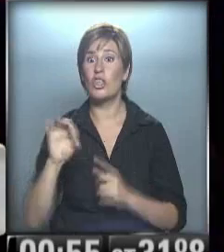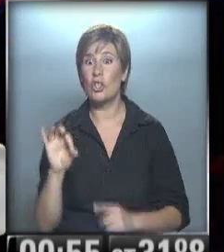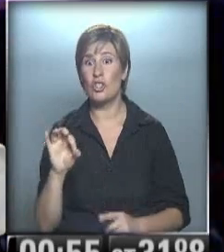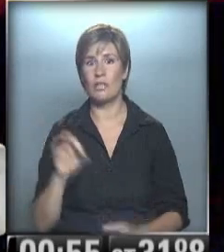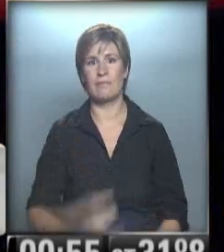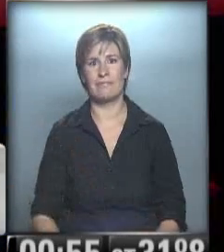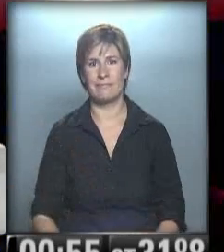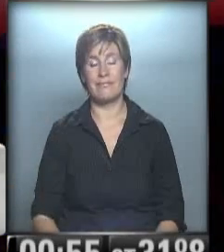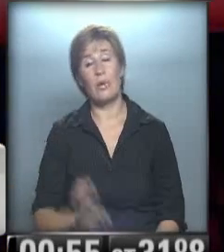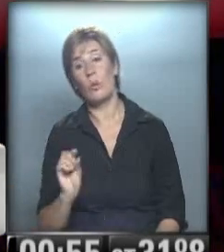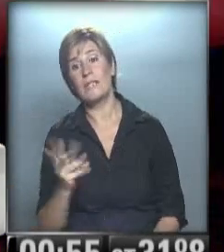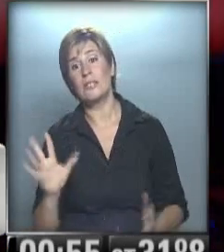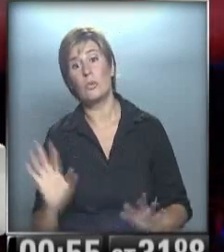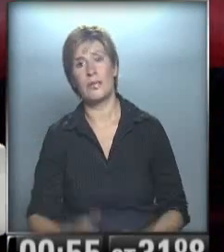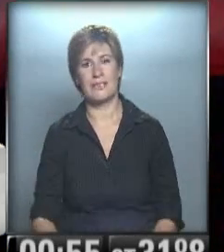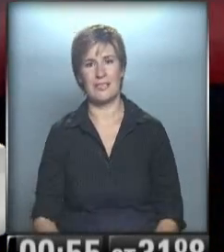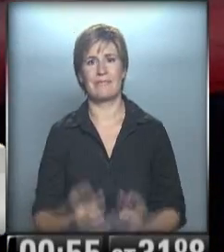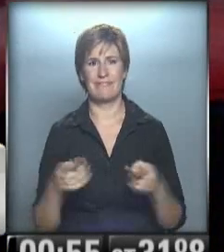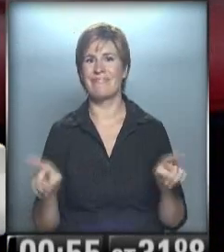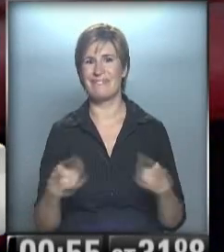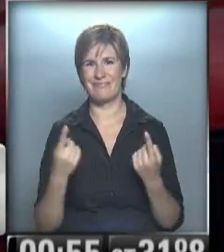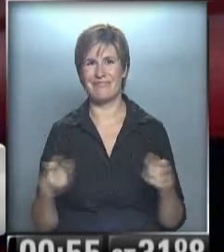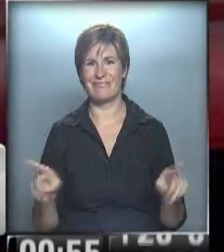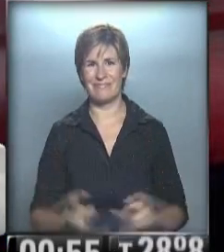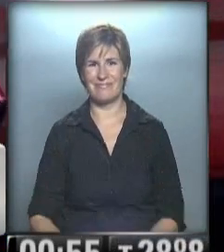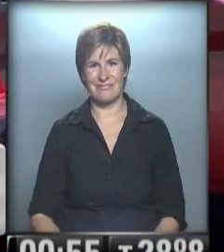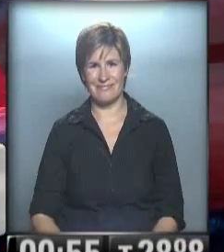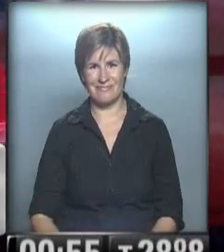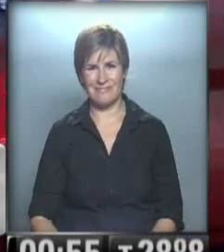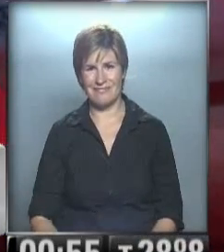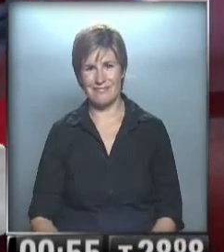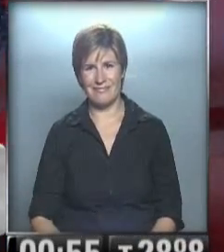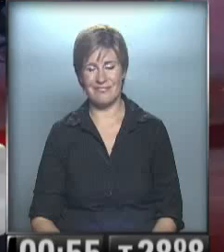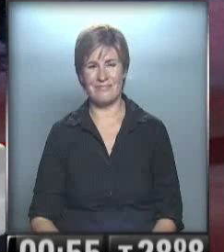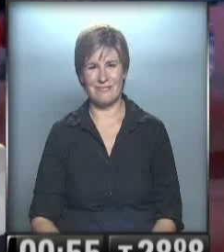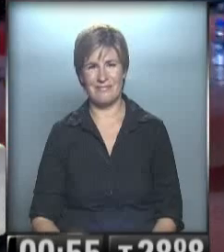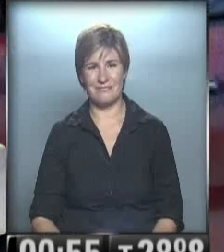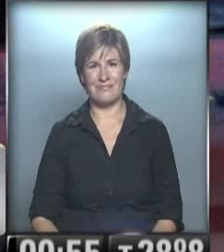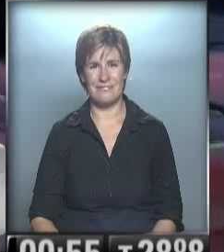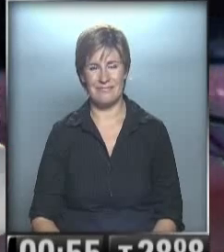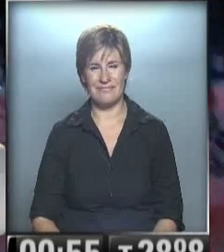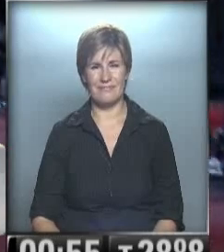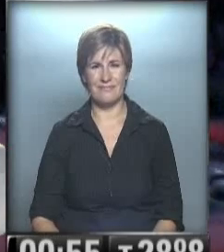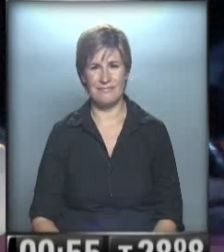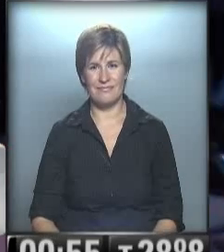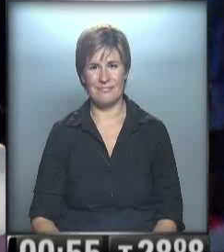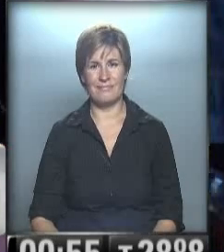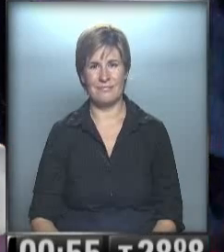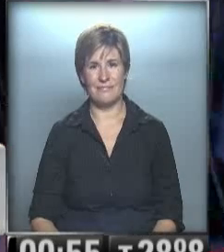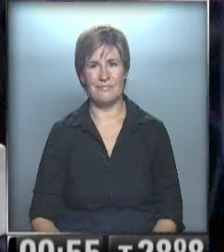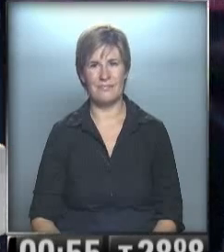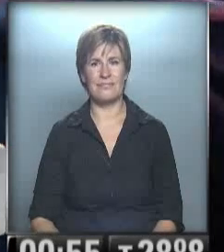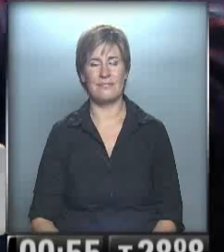vuelvo raíz, cuando salto mi canto se hará. Y allá en el Chaco tu